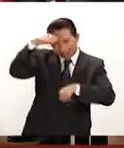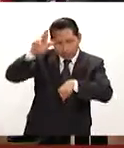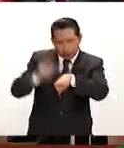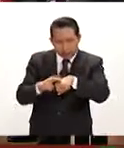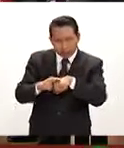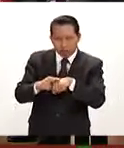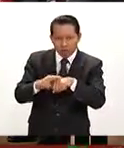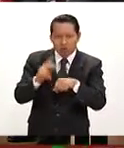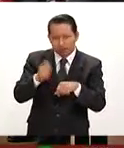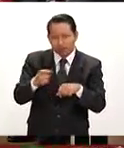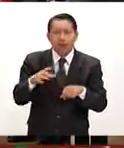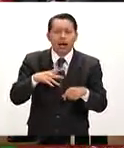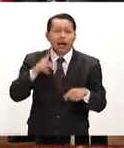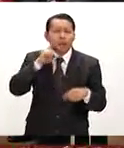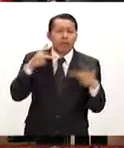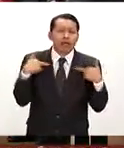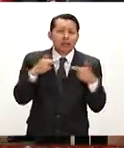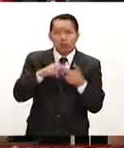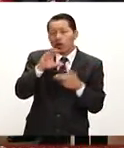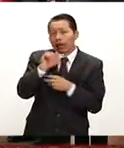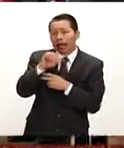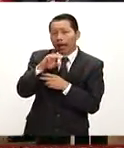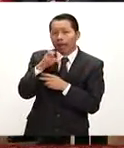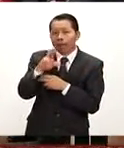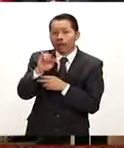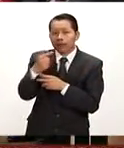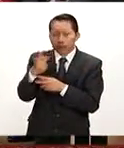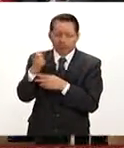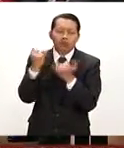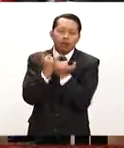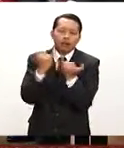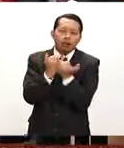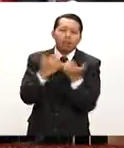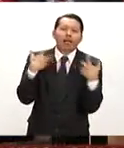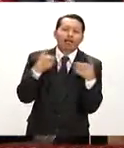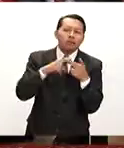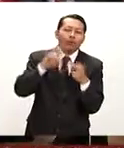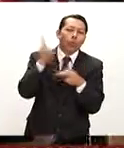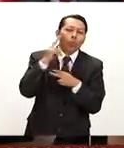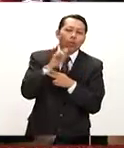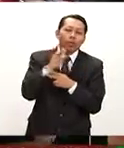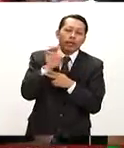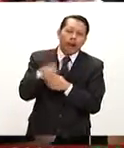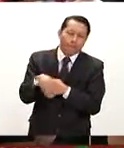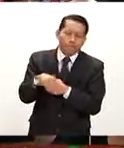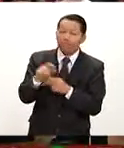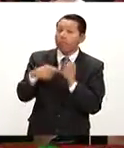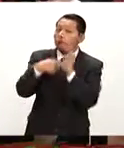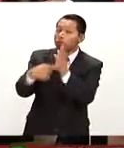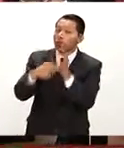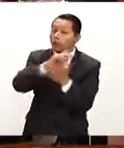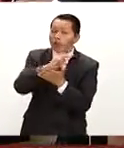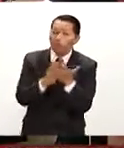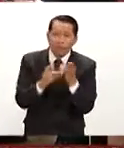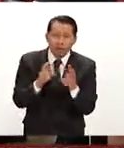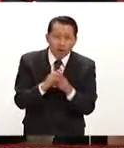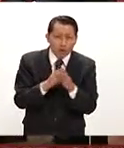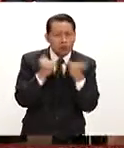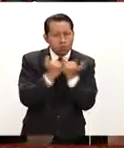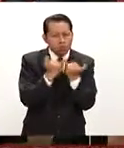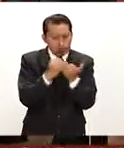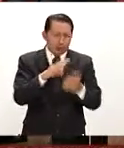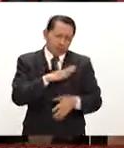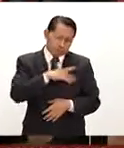una profesora de Cambridge hasta profesores de la UNAM, para conformarlo. Entonces, cuando les presentamos cómo funciona el programa, aunado a la pasión